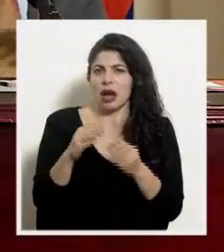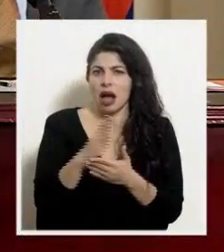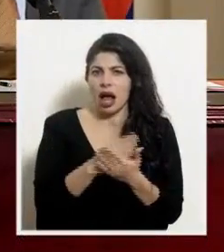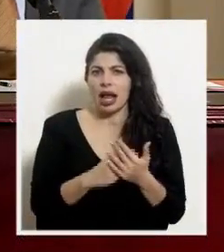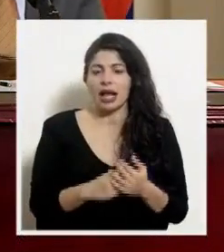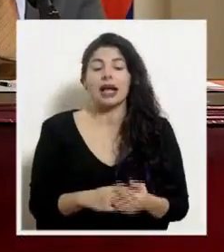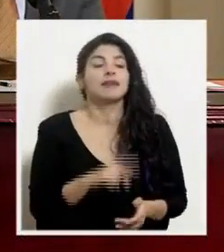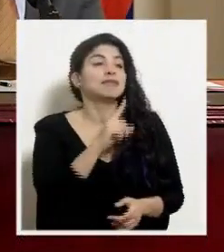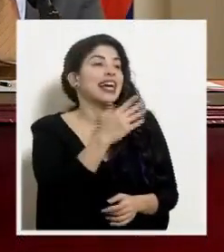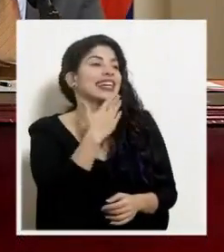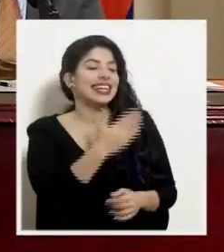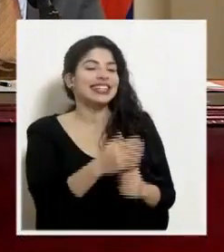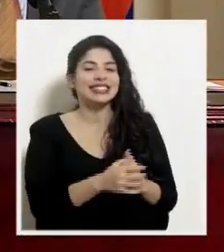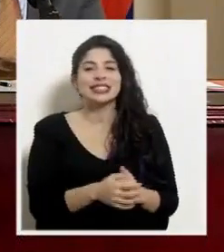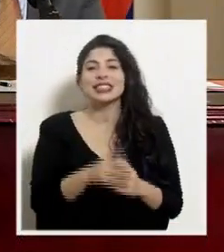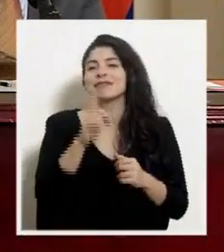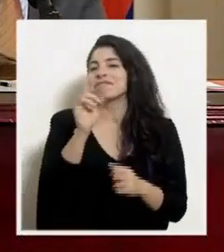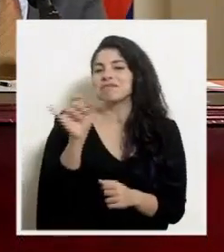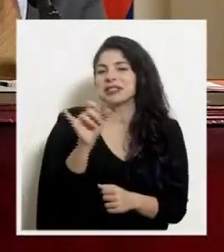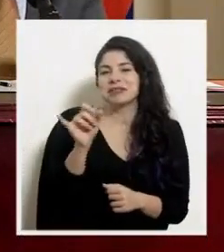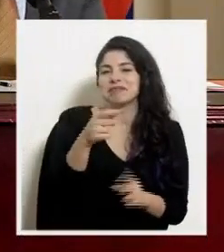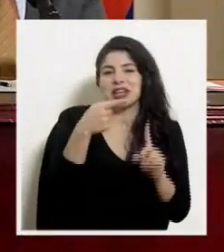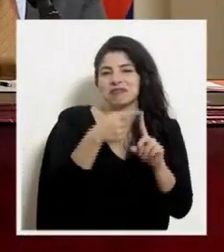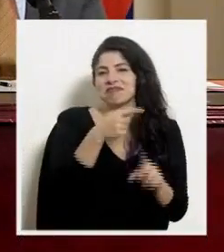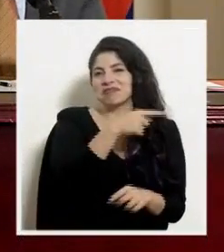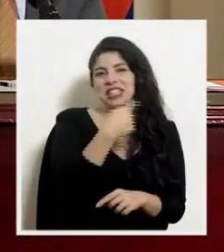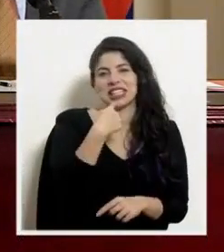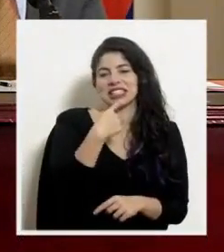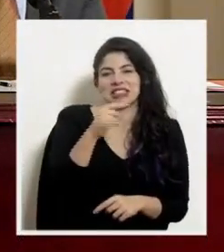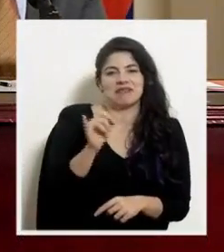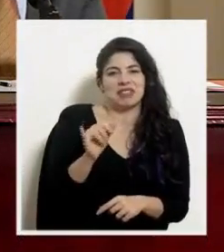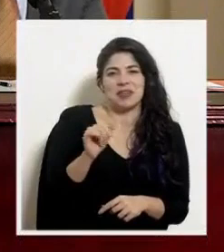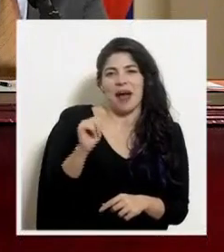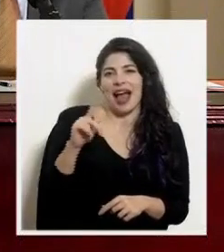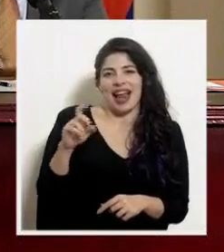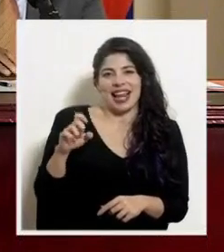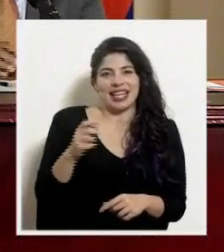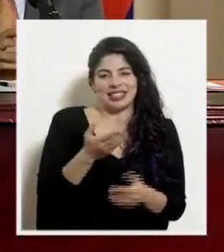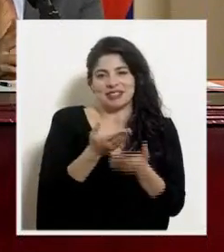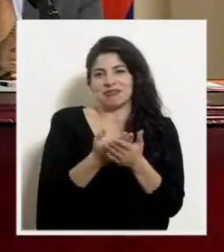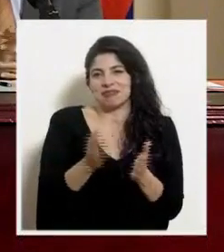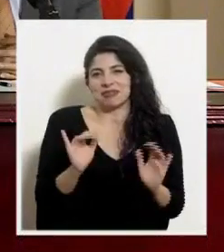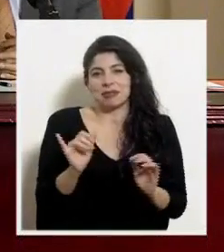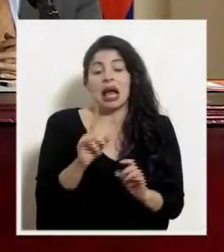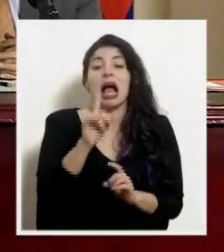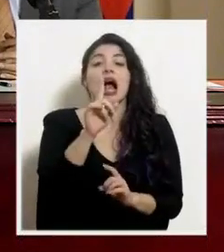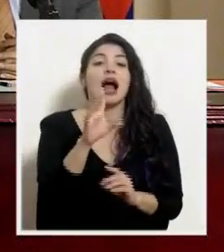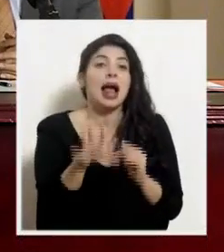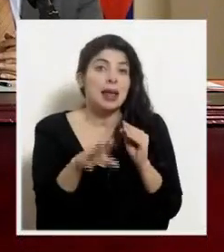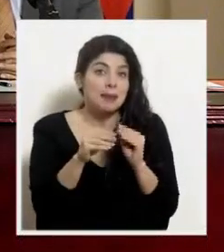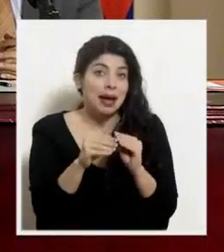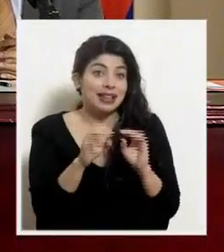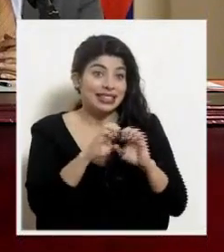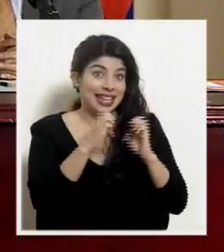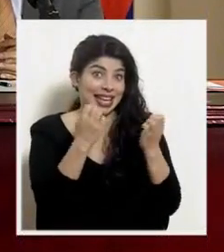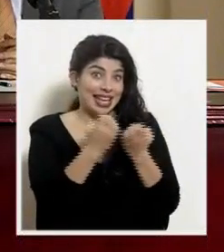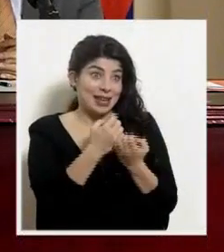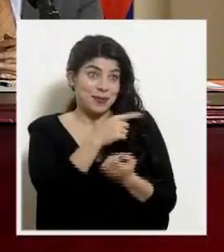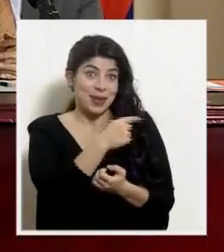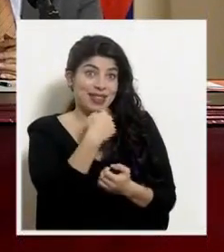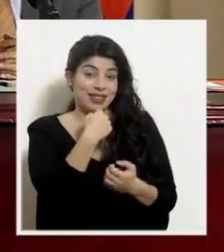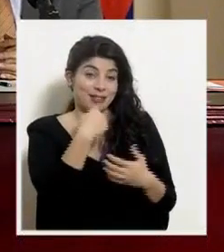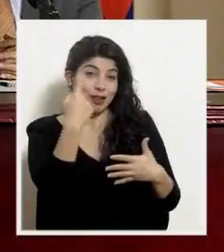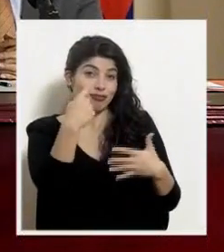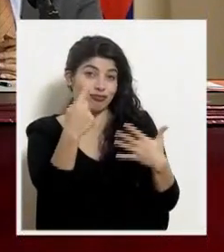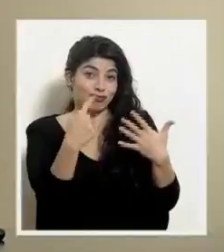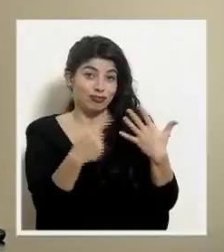ministro. No, gracias. Era en la misma línea prácticamente que don Alex planteó. Además de todo este equipo que menciona don Alex, que